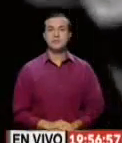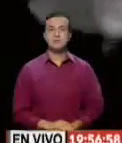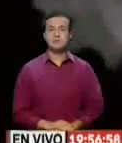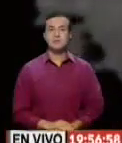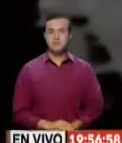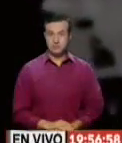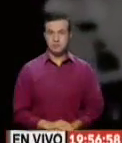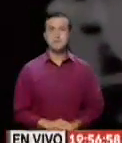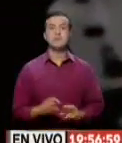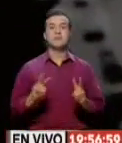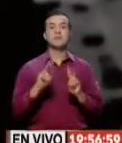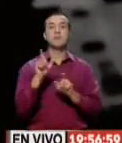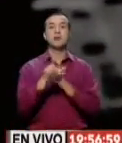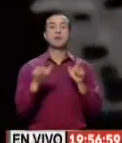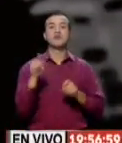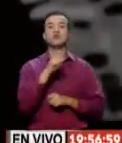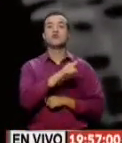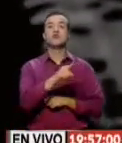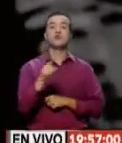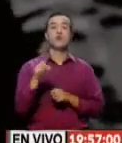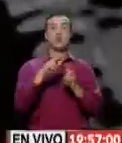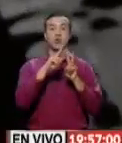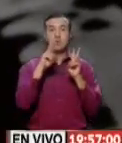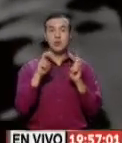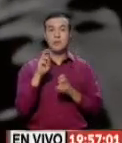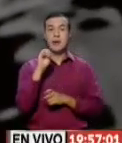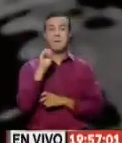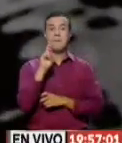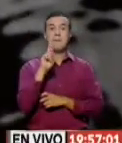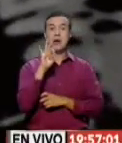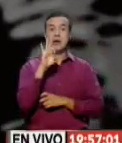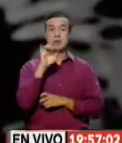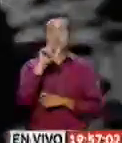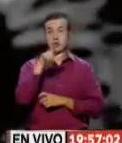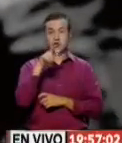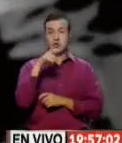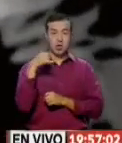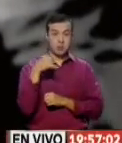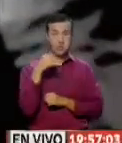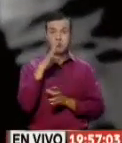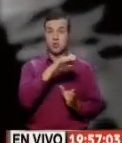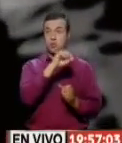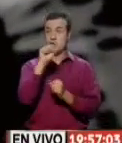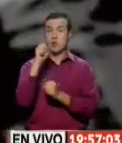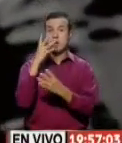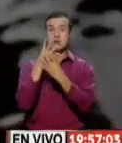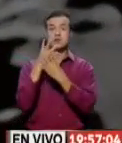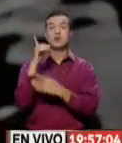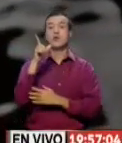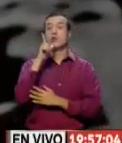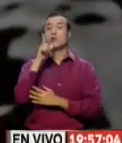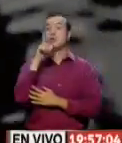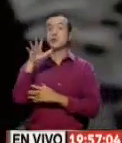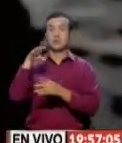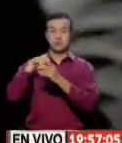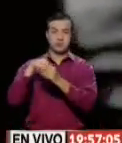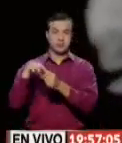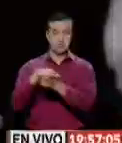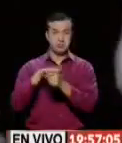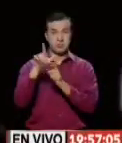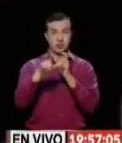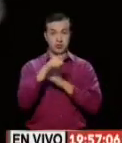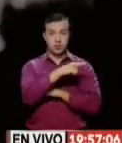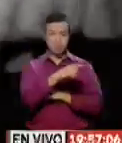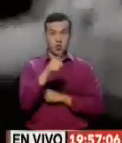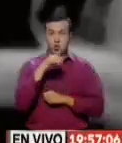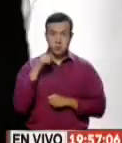Y los supuestos involucrados en el denominado caso Marta fueron trasladados a la cárcel de La Tacunga en la provincia de Cotopaxi. Los sospechosos son